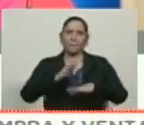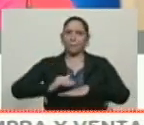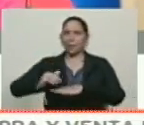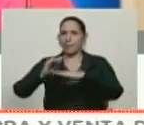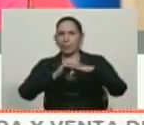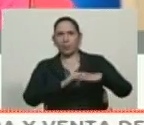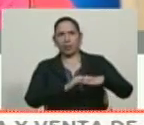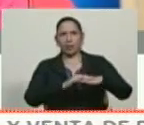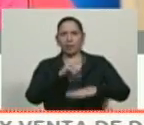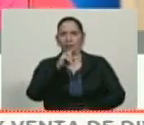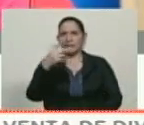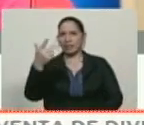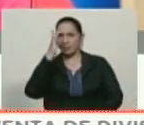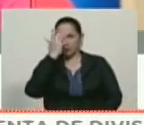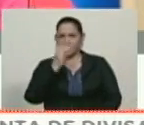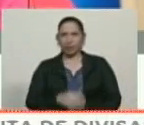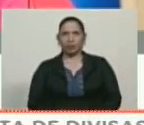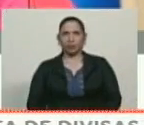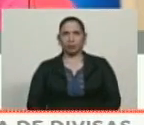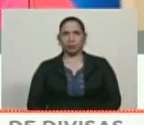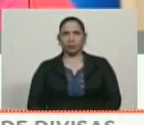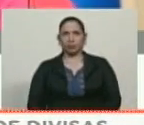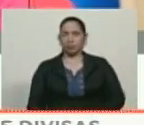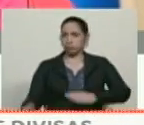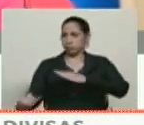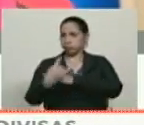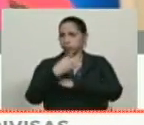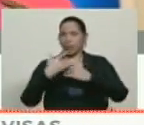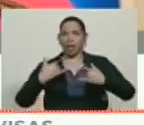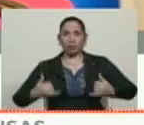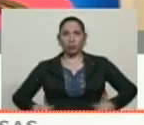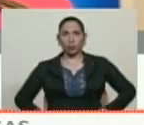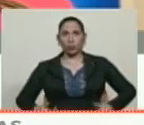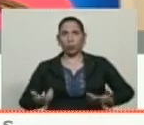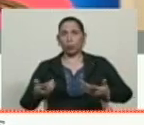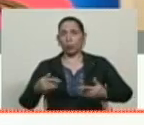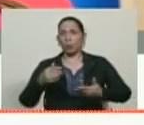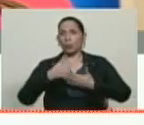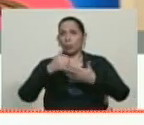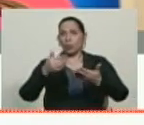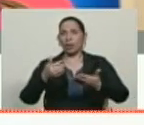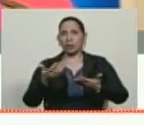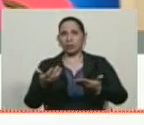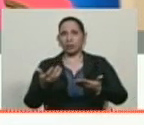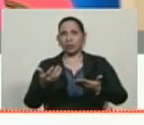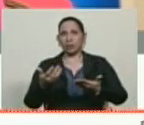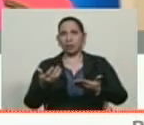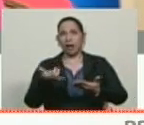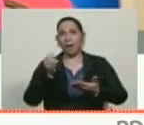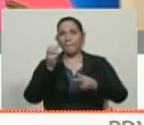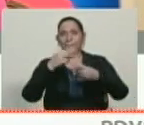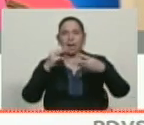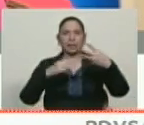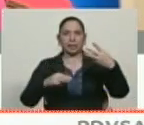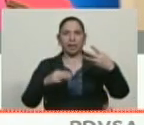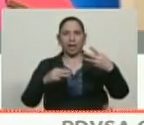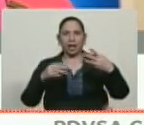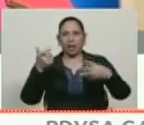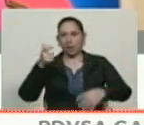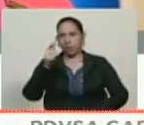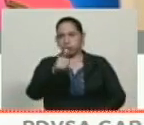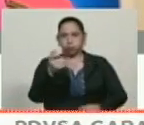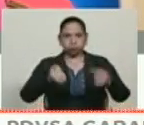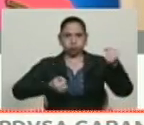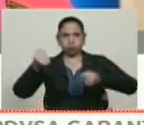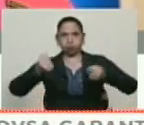el 23 de febrero. En esa falsa ayuda humanitaria había material. Lo que había era material